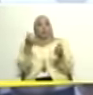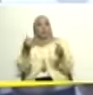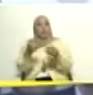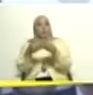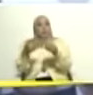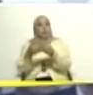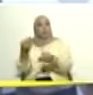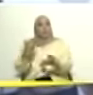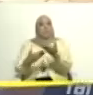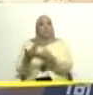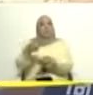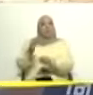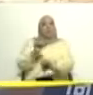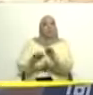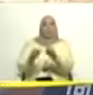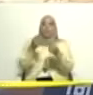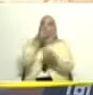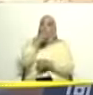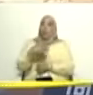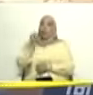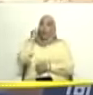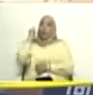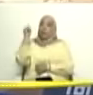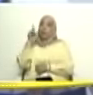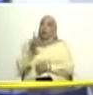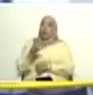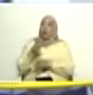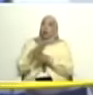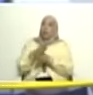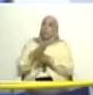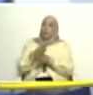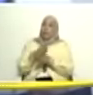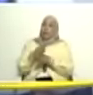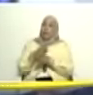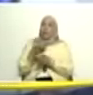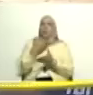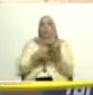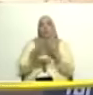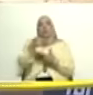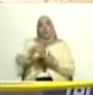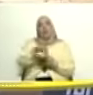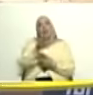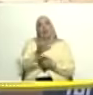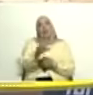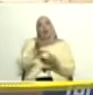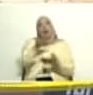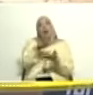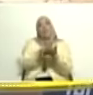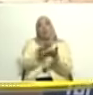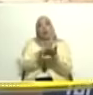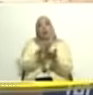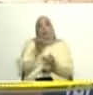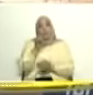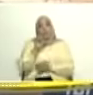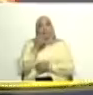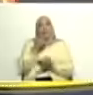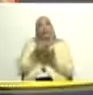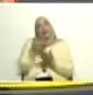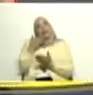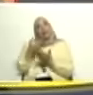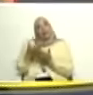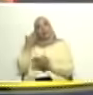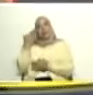la recaudación. Me parece buena idea. ¿Podemos compartir las tres R's? ¿Tiene algún problema? Esas tres están aprobadas, pues. Listo. Muchísimas gracias,